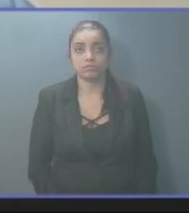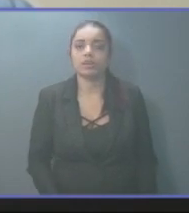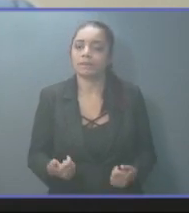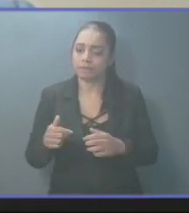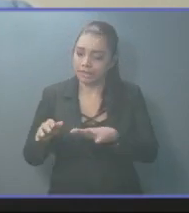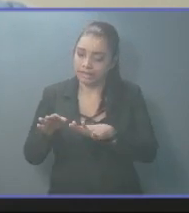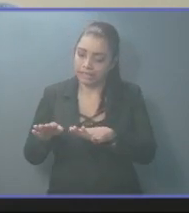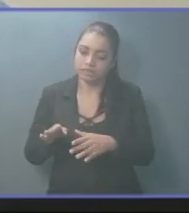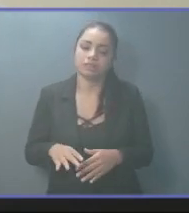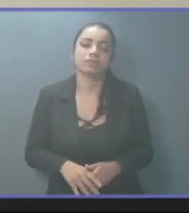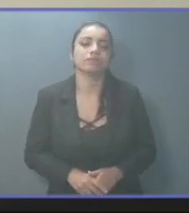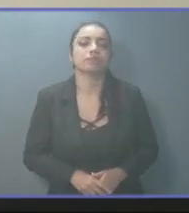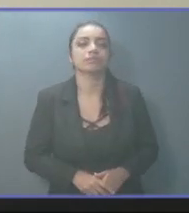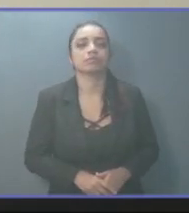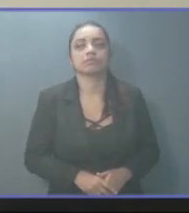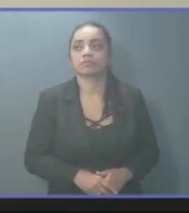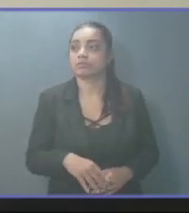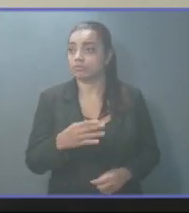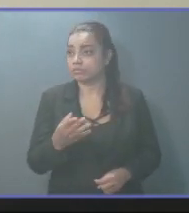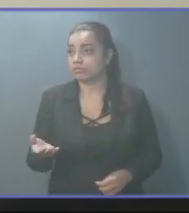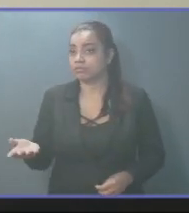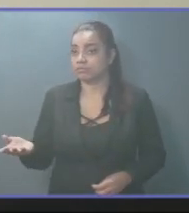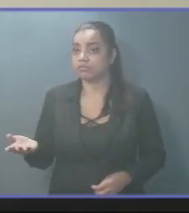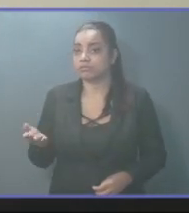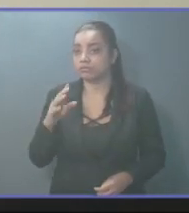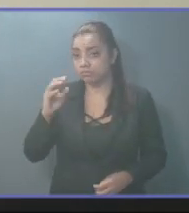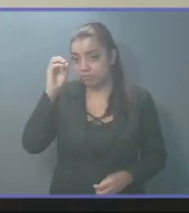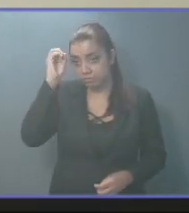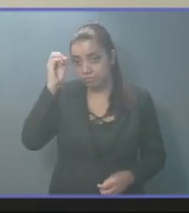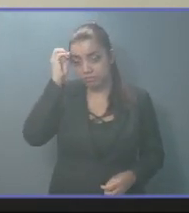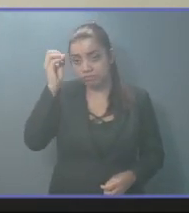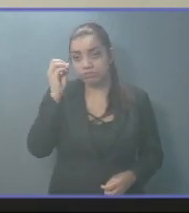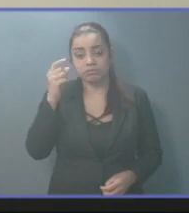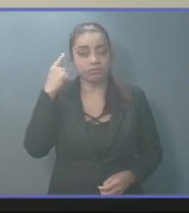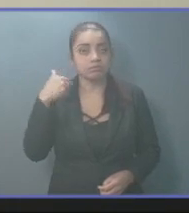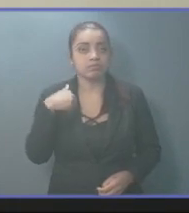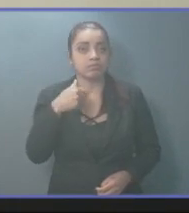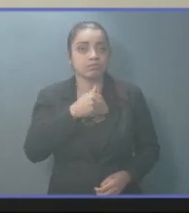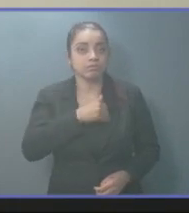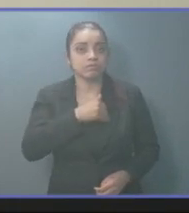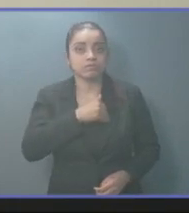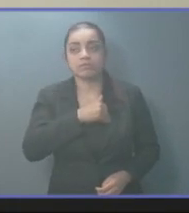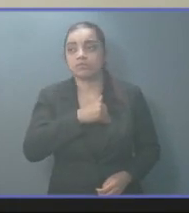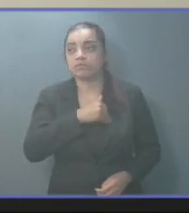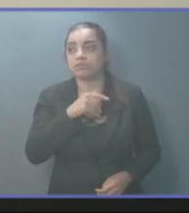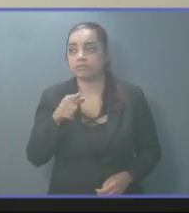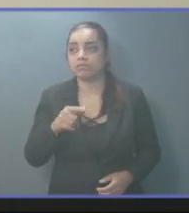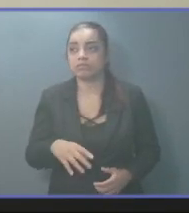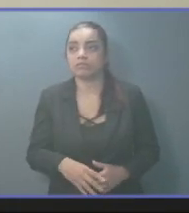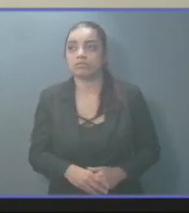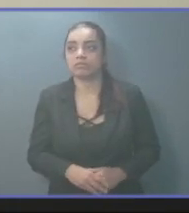por todos sus comentarios ministros houdini